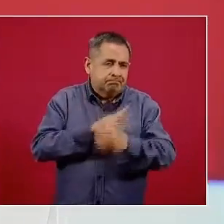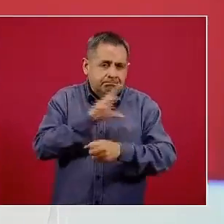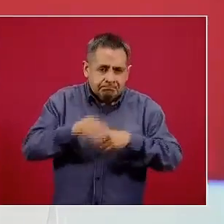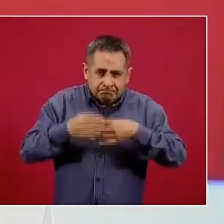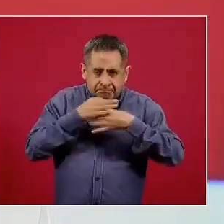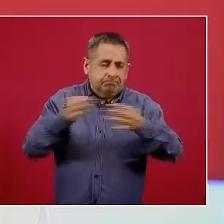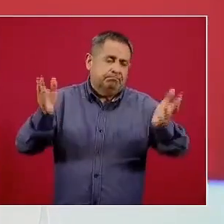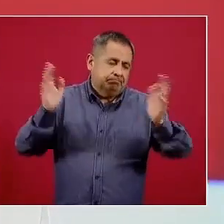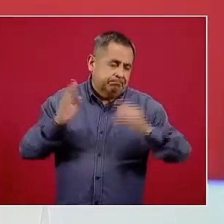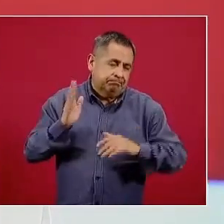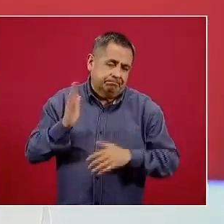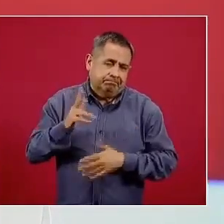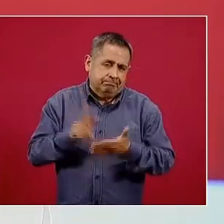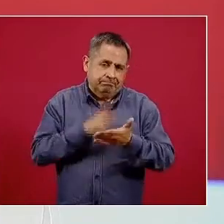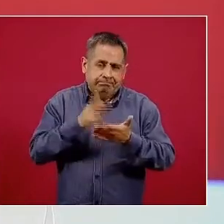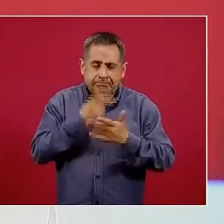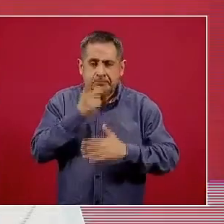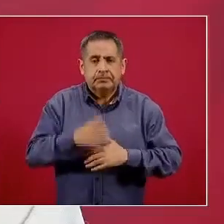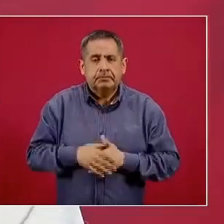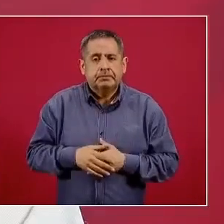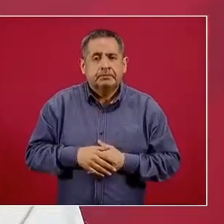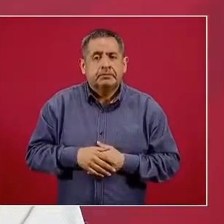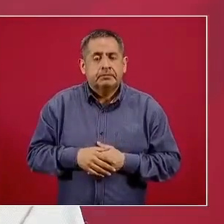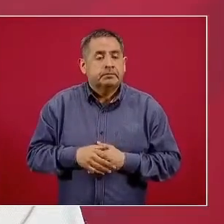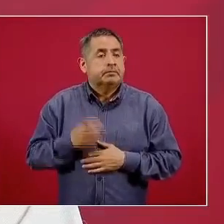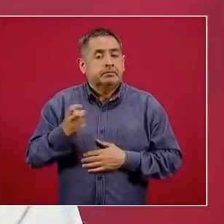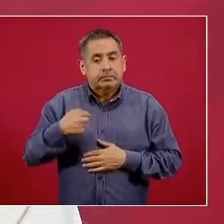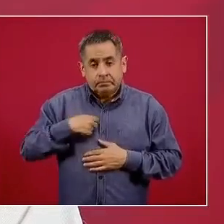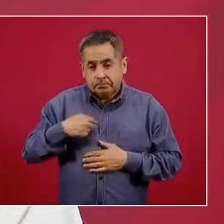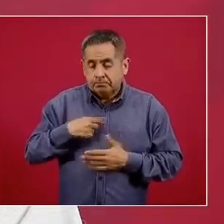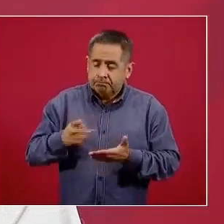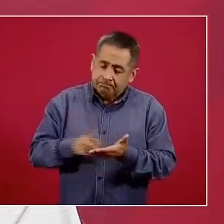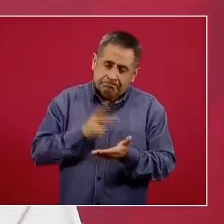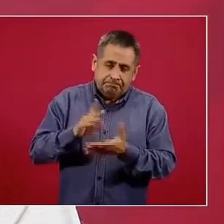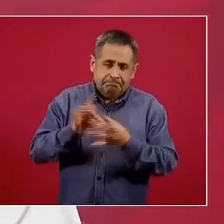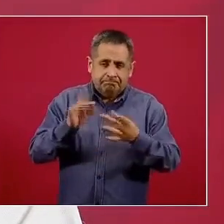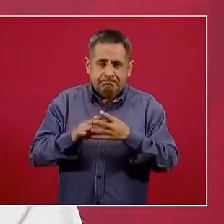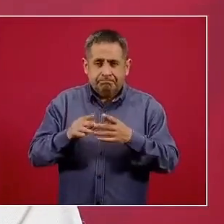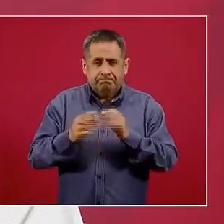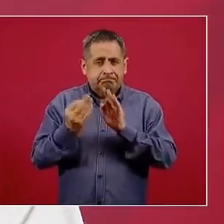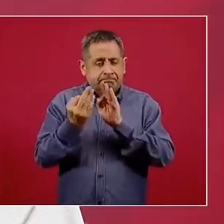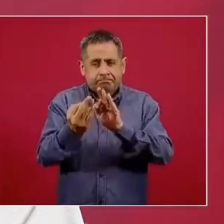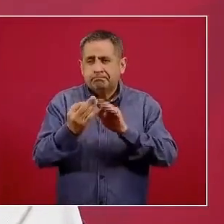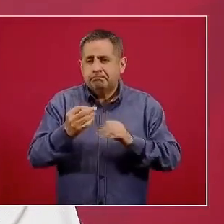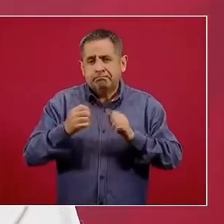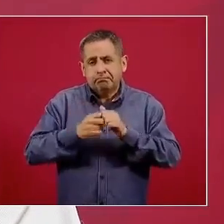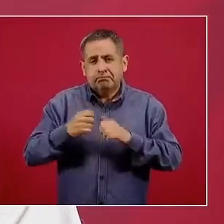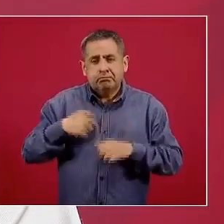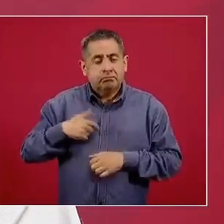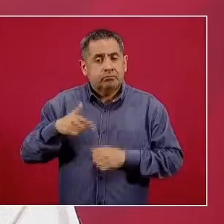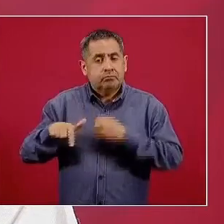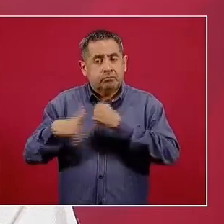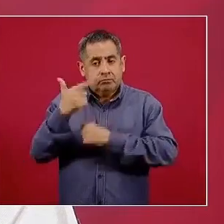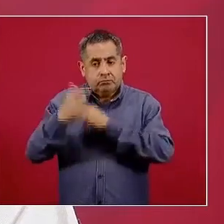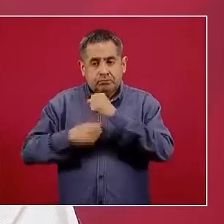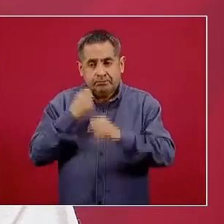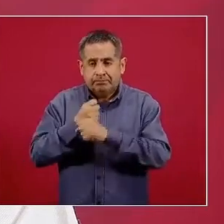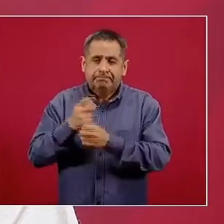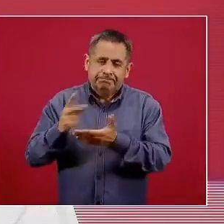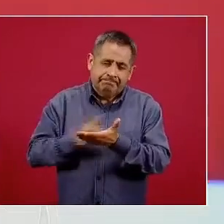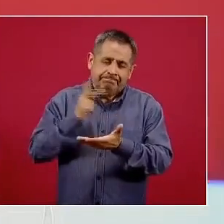Es más, esto lo he dicho, aquí personalizo porque llevo 12 años